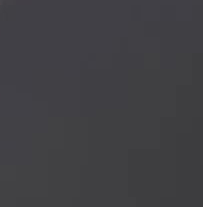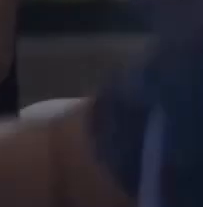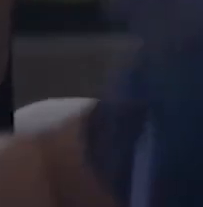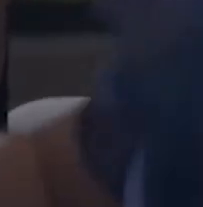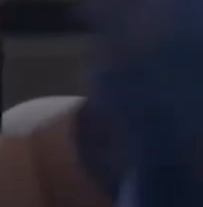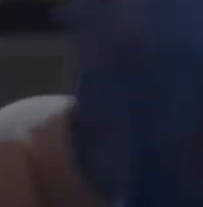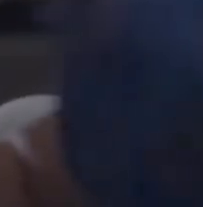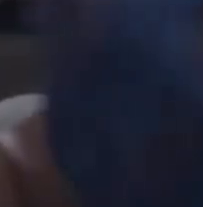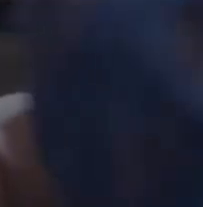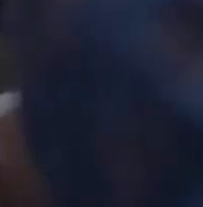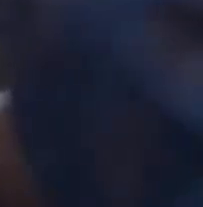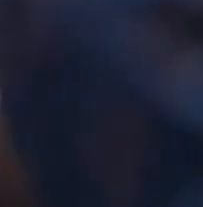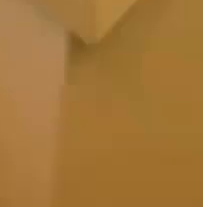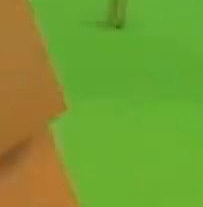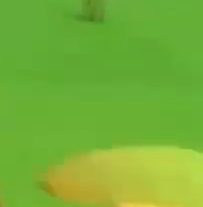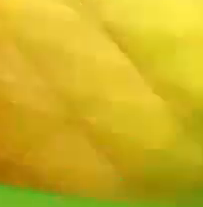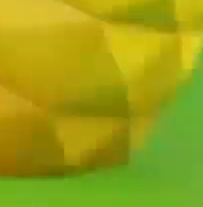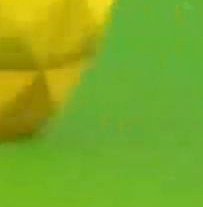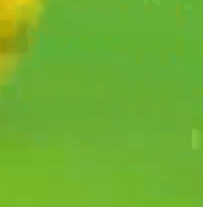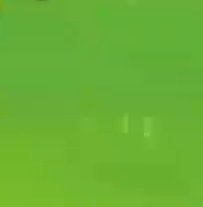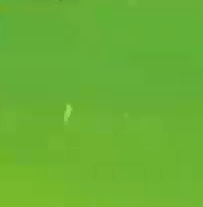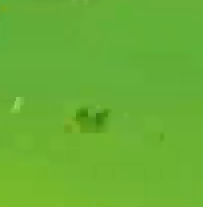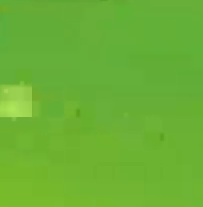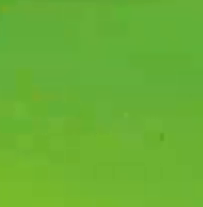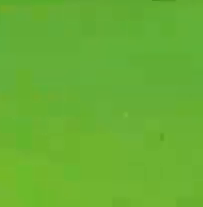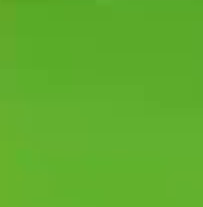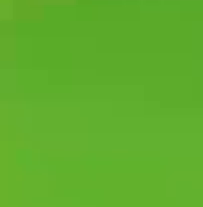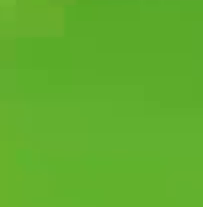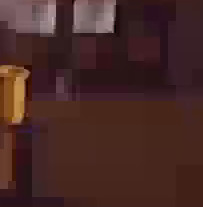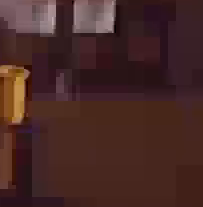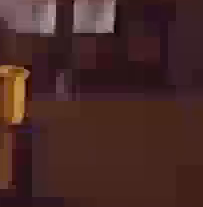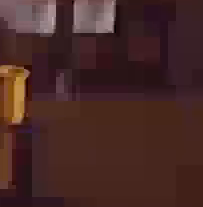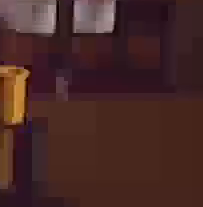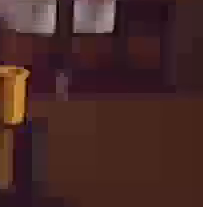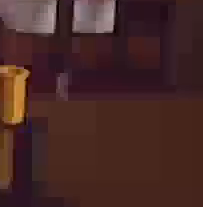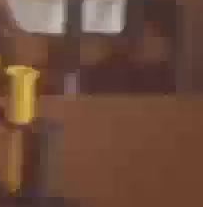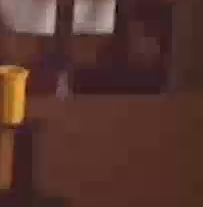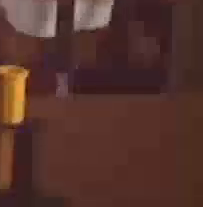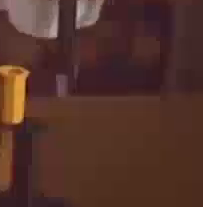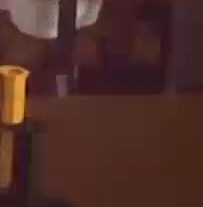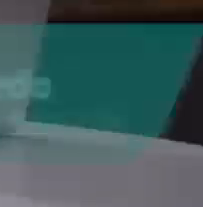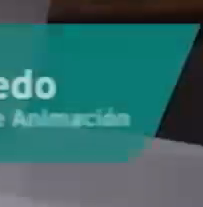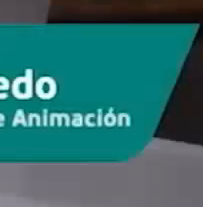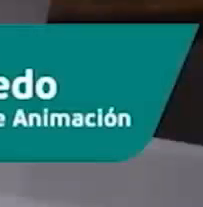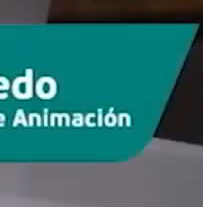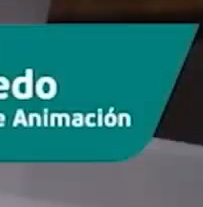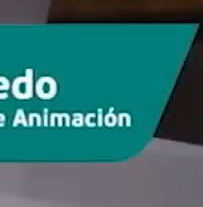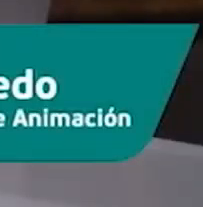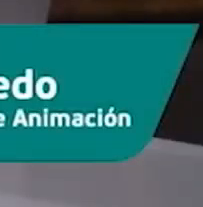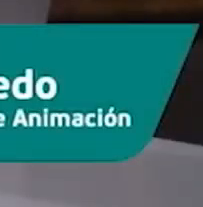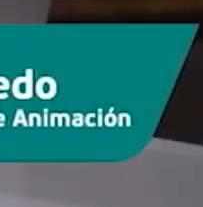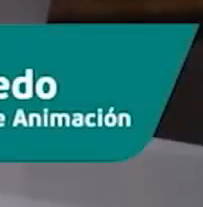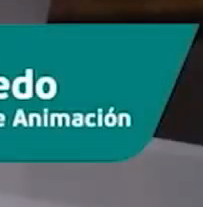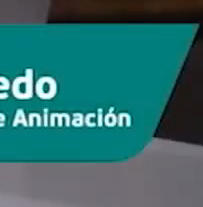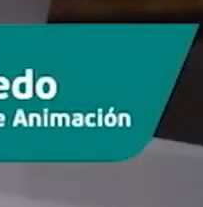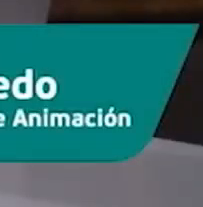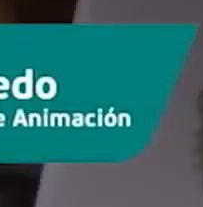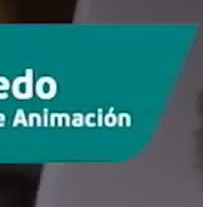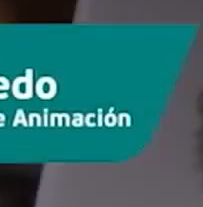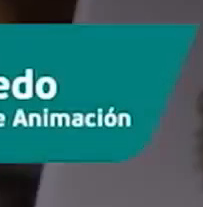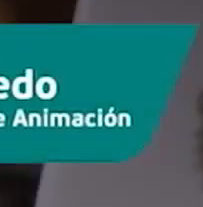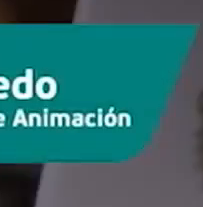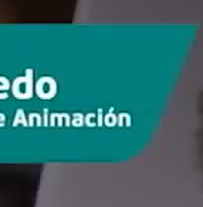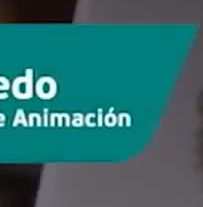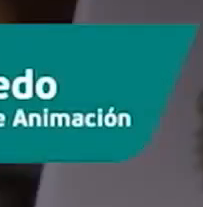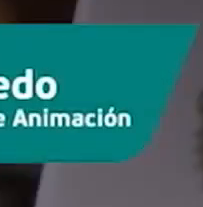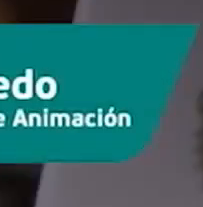su imagen, para empresas de comunicación, hasta para desarrolladoras de videojuegos. Siempre de la mano del diseño y la tecnología. Soy Ana María Acevedo, soy socia cofundadora